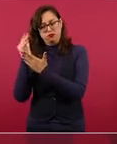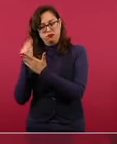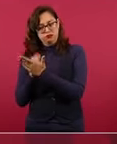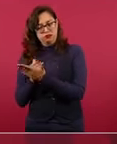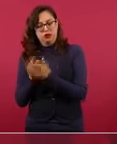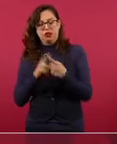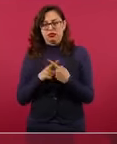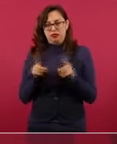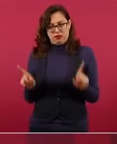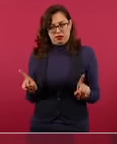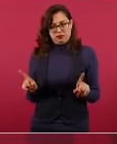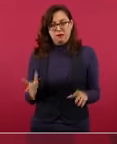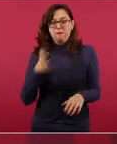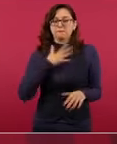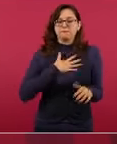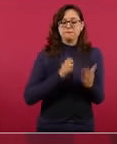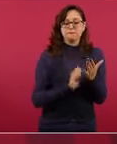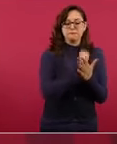migrantes